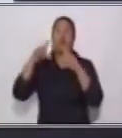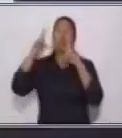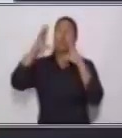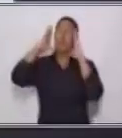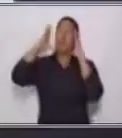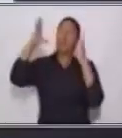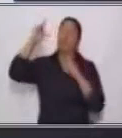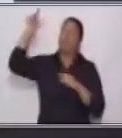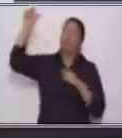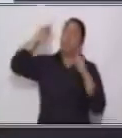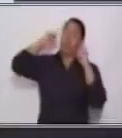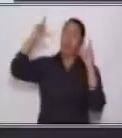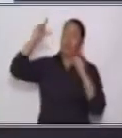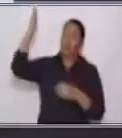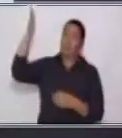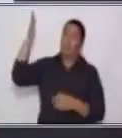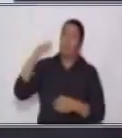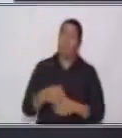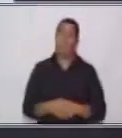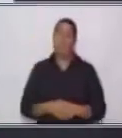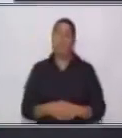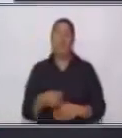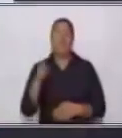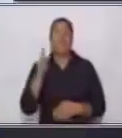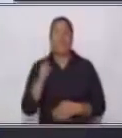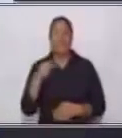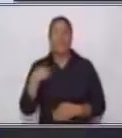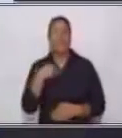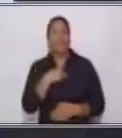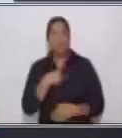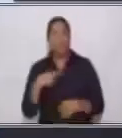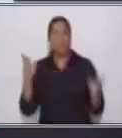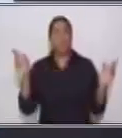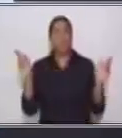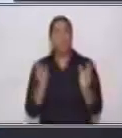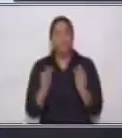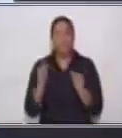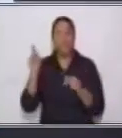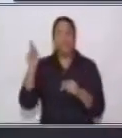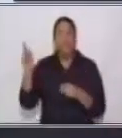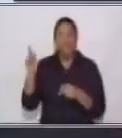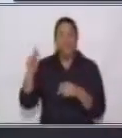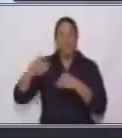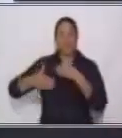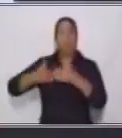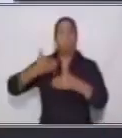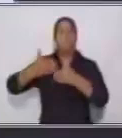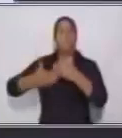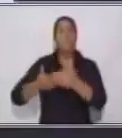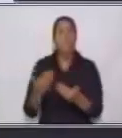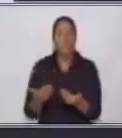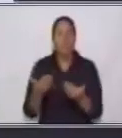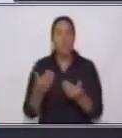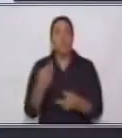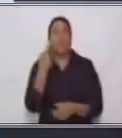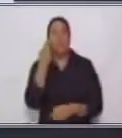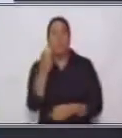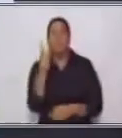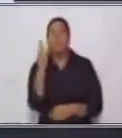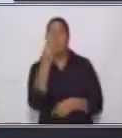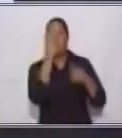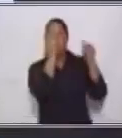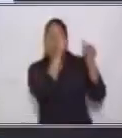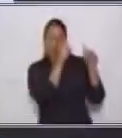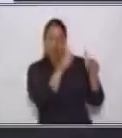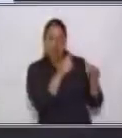sintetizar, se llama este proceso, lo más importante. De descomponerlo, que es analizar, sintetizamos y